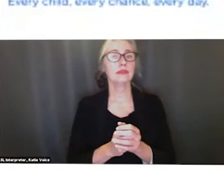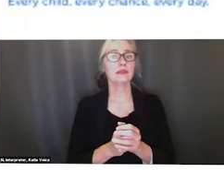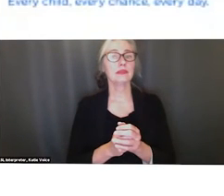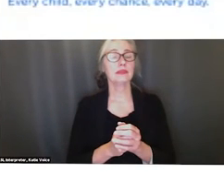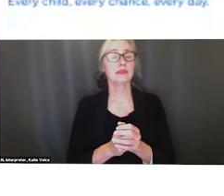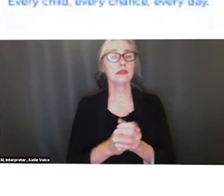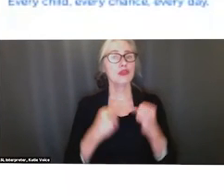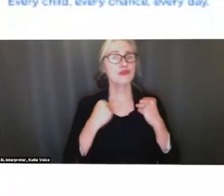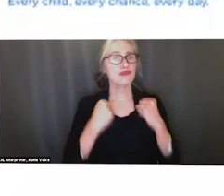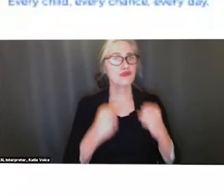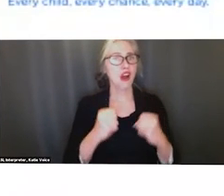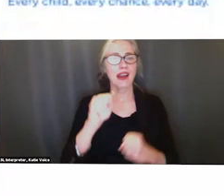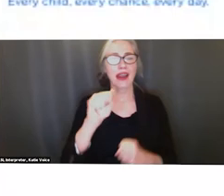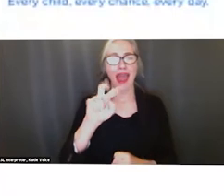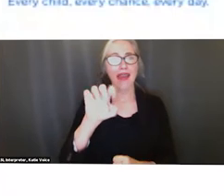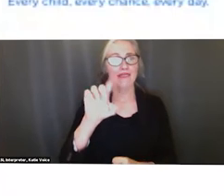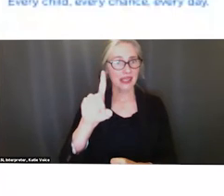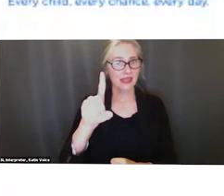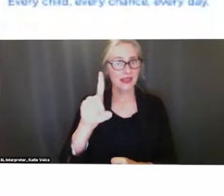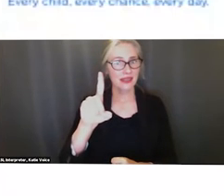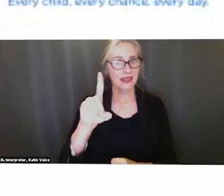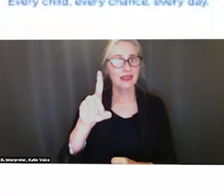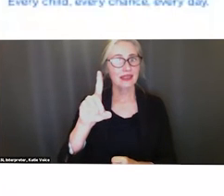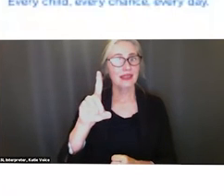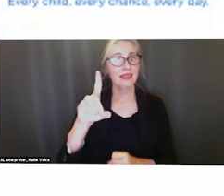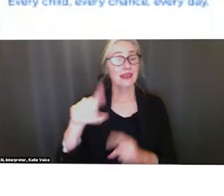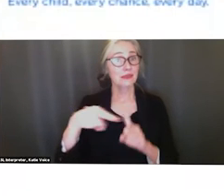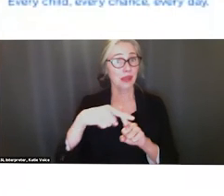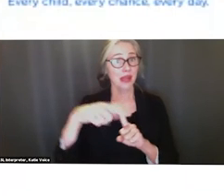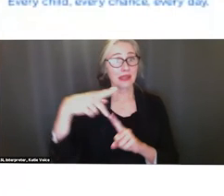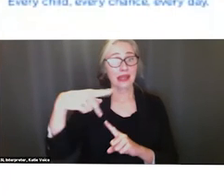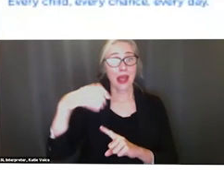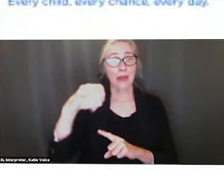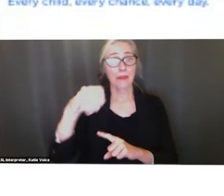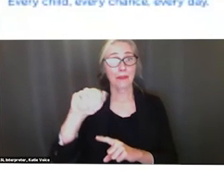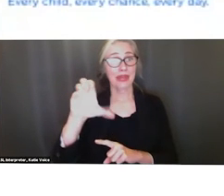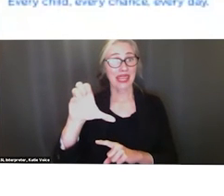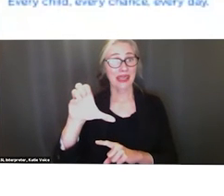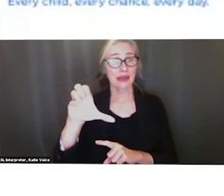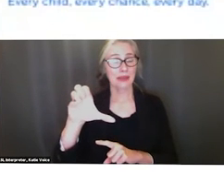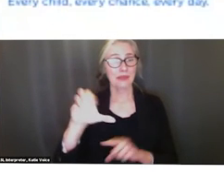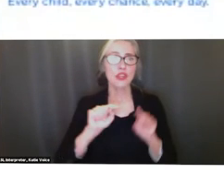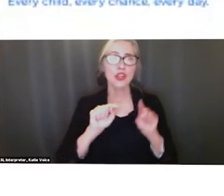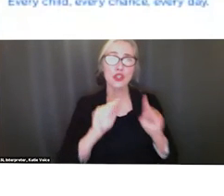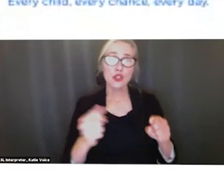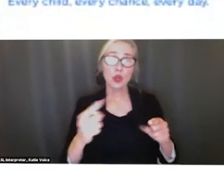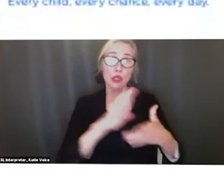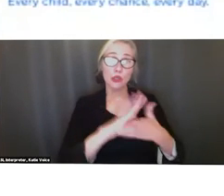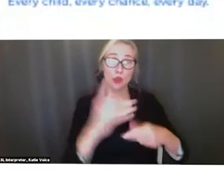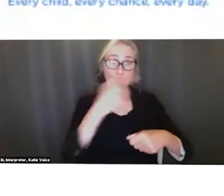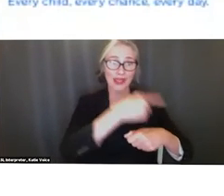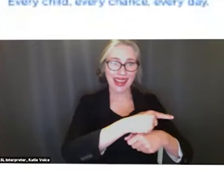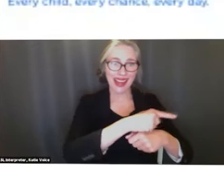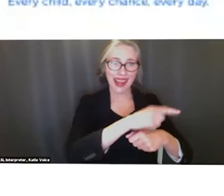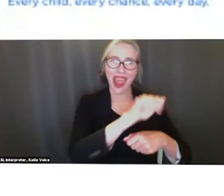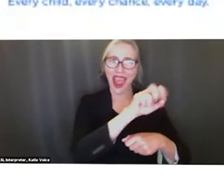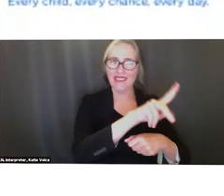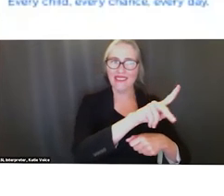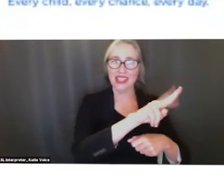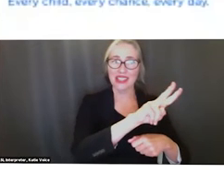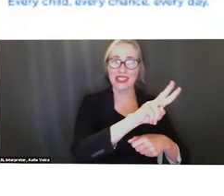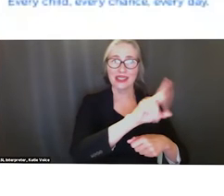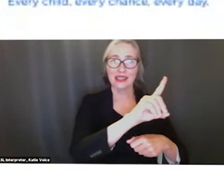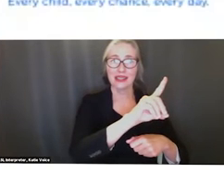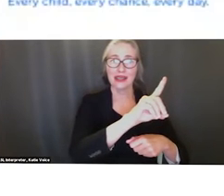programas fuertes de AVID y de PEAK. AVID sucede durante el día escolar, pero el PEAK, El programa